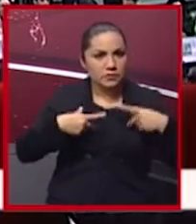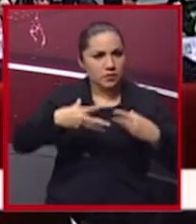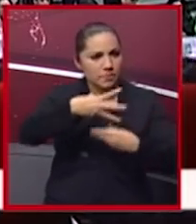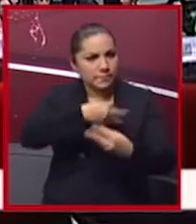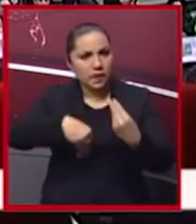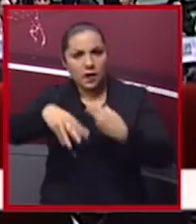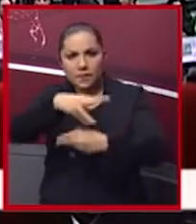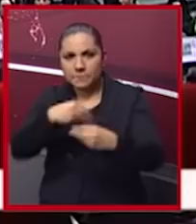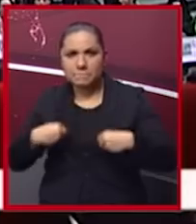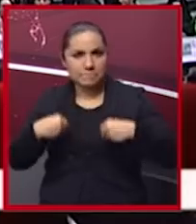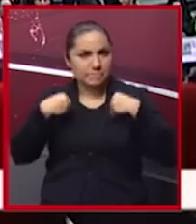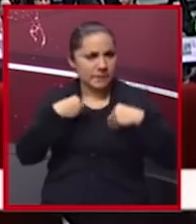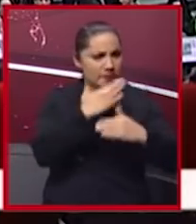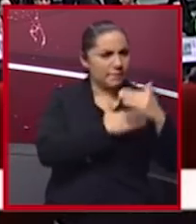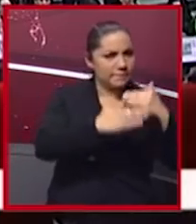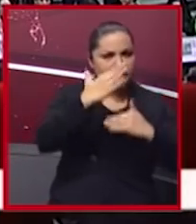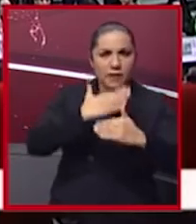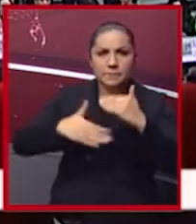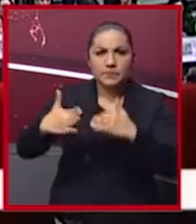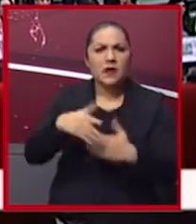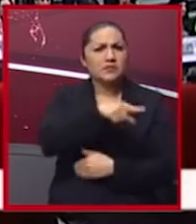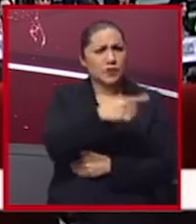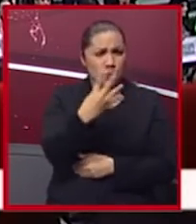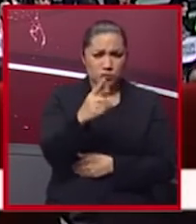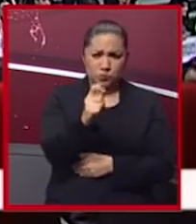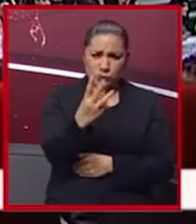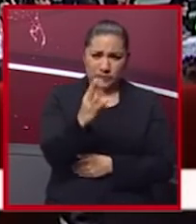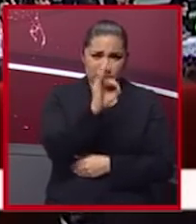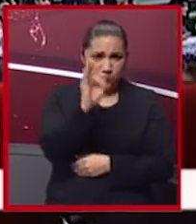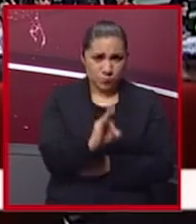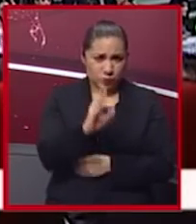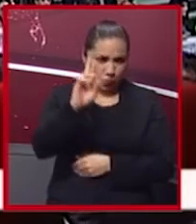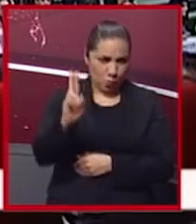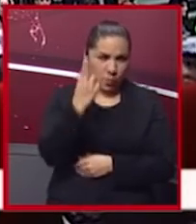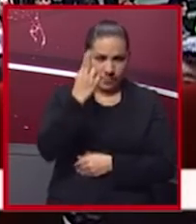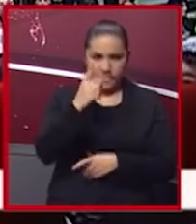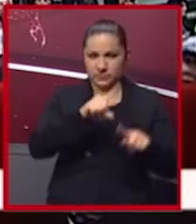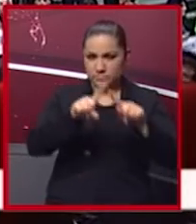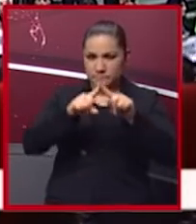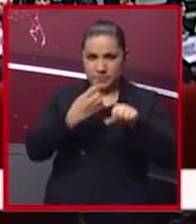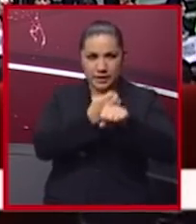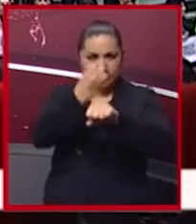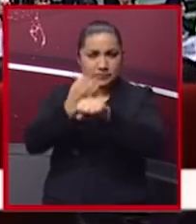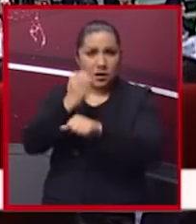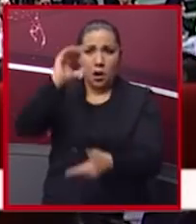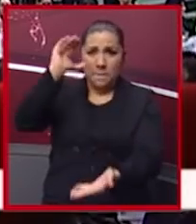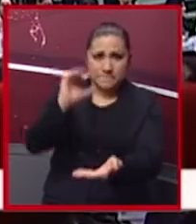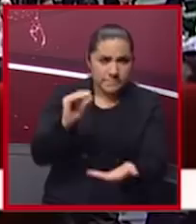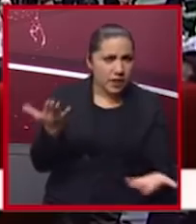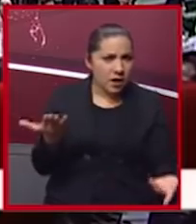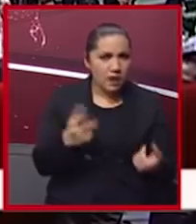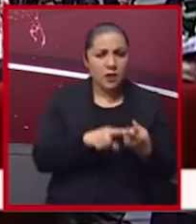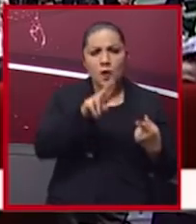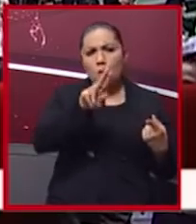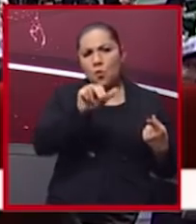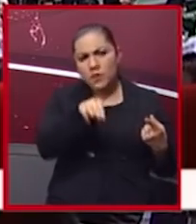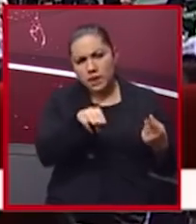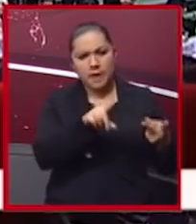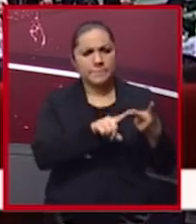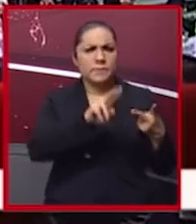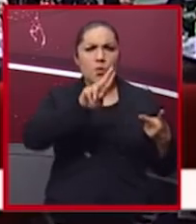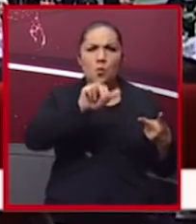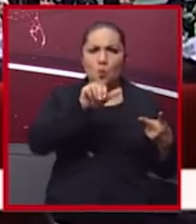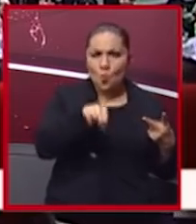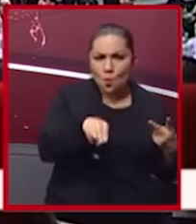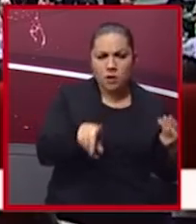en 3.4 a las universidades públicas estatales y se le baje a la UNAM, a la UAM y a las demás